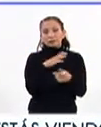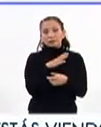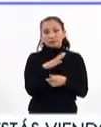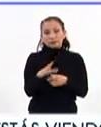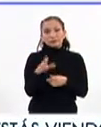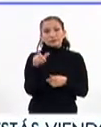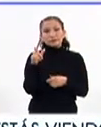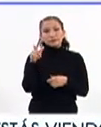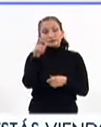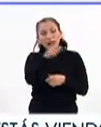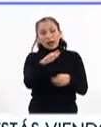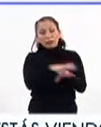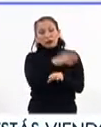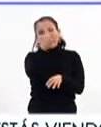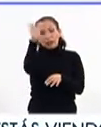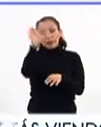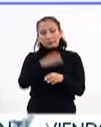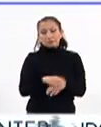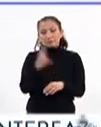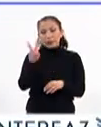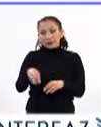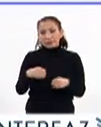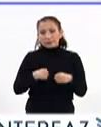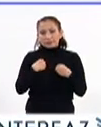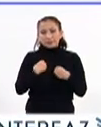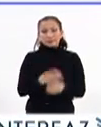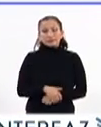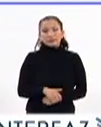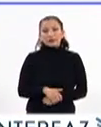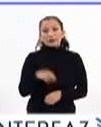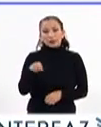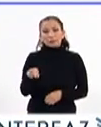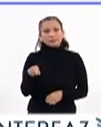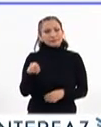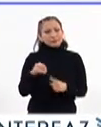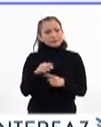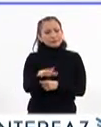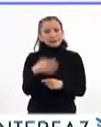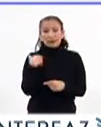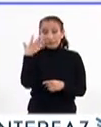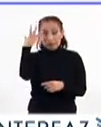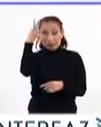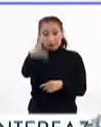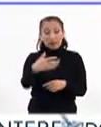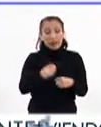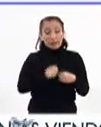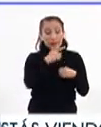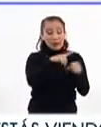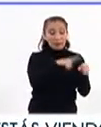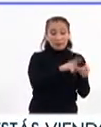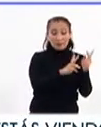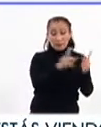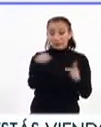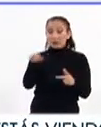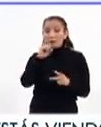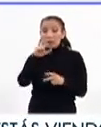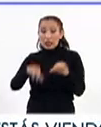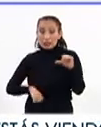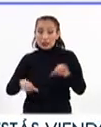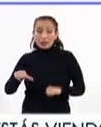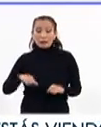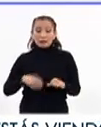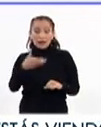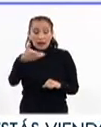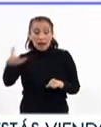general hacia este cambio climático que sin duda estamos viviendo y que está pegando, que tiene consecuencias tanto en la vida silvestre como en las